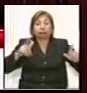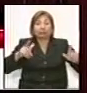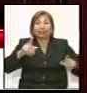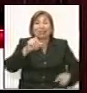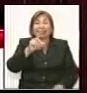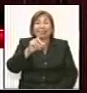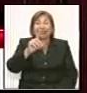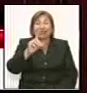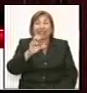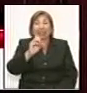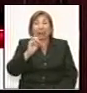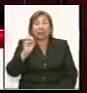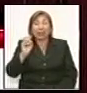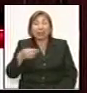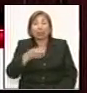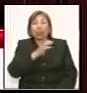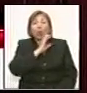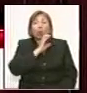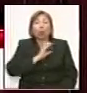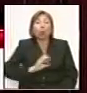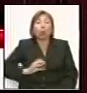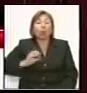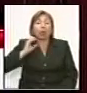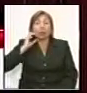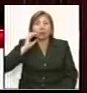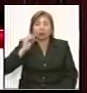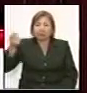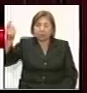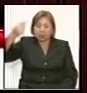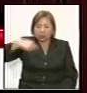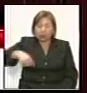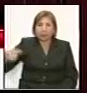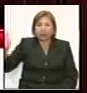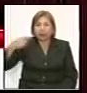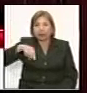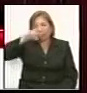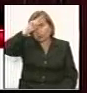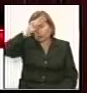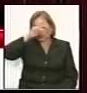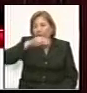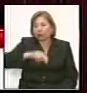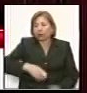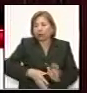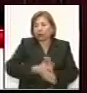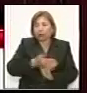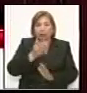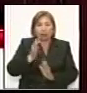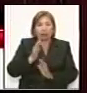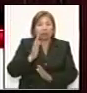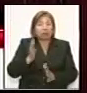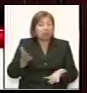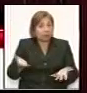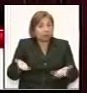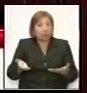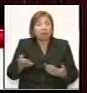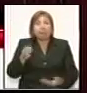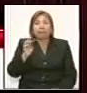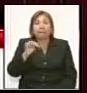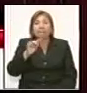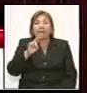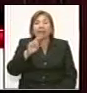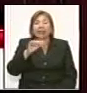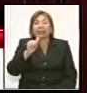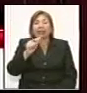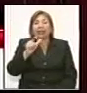100.000 personas cubanos que vinieron al Perú, muchos de ellos, y muchos fueron a Miami, ¿no? El famoso Marielito, los